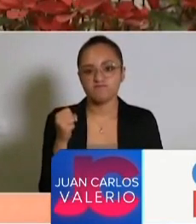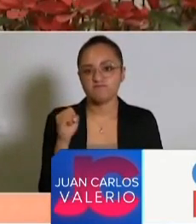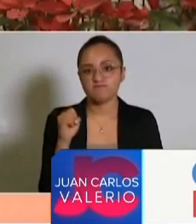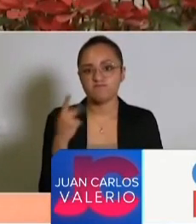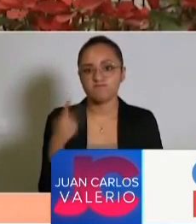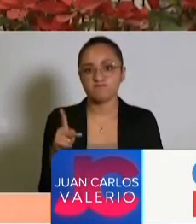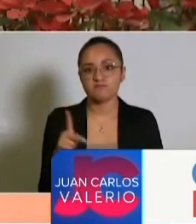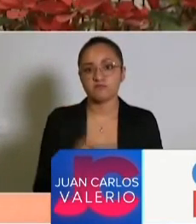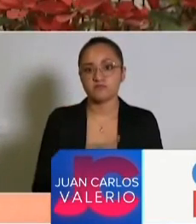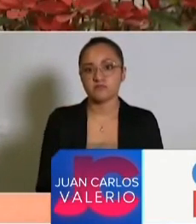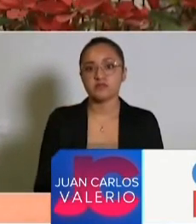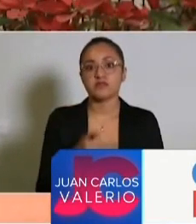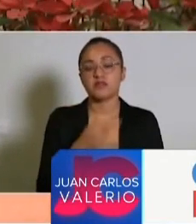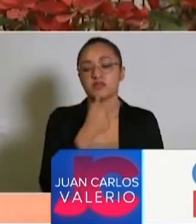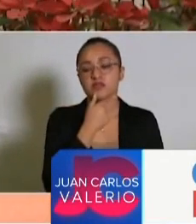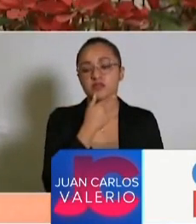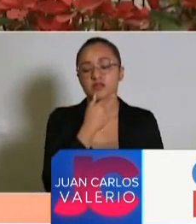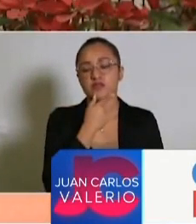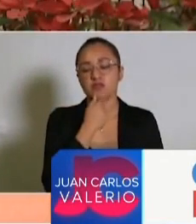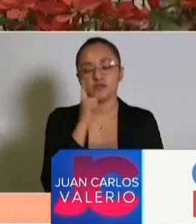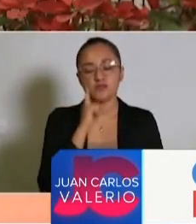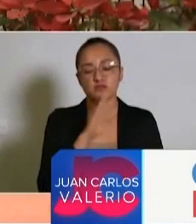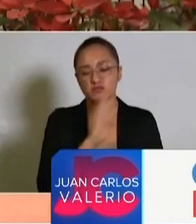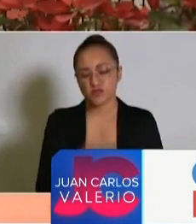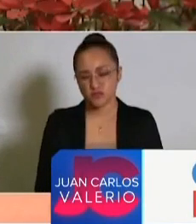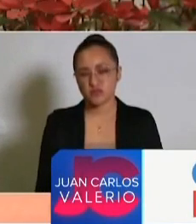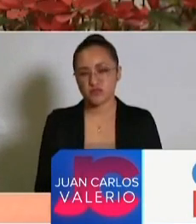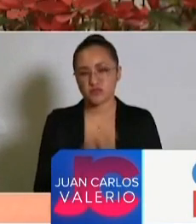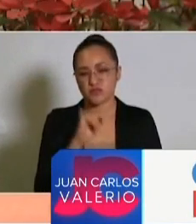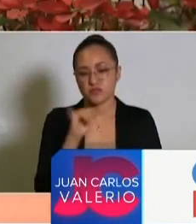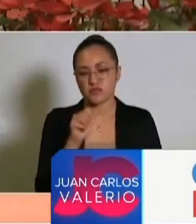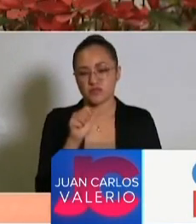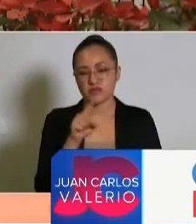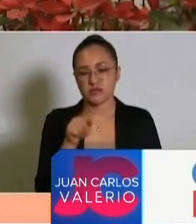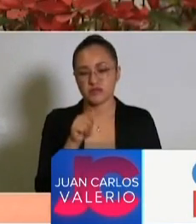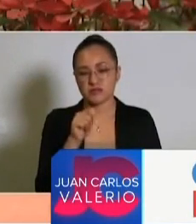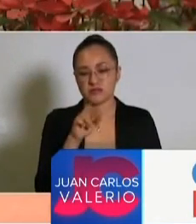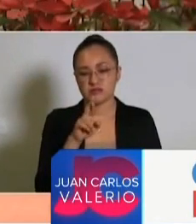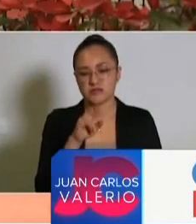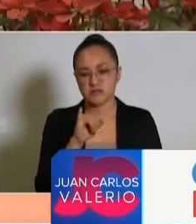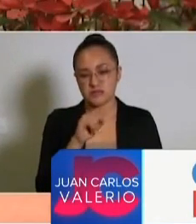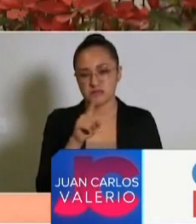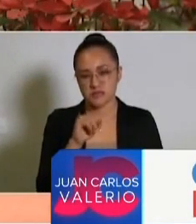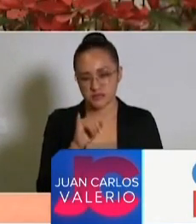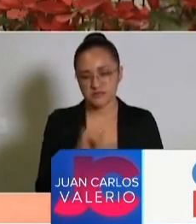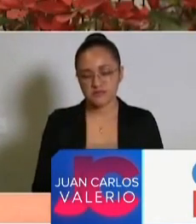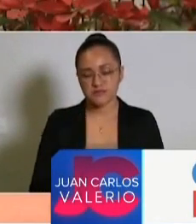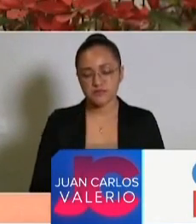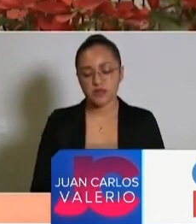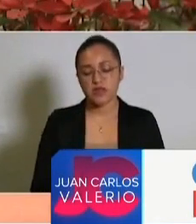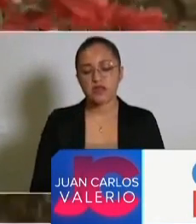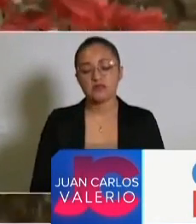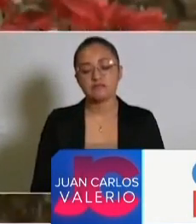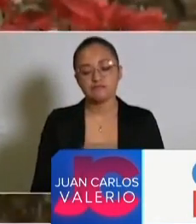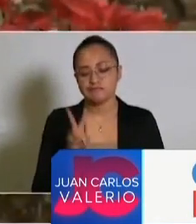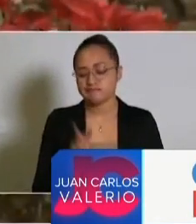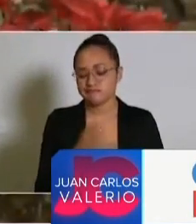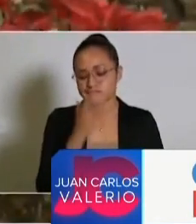a los derechos de una niña fallecida. ¿Sí? Muy vergonzoso.